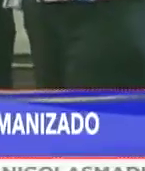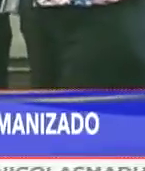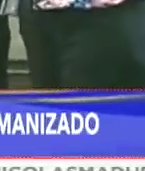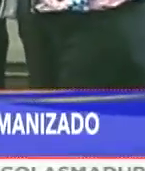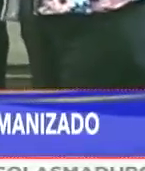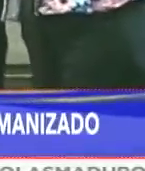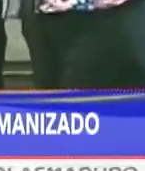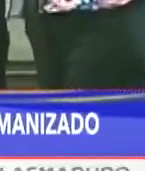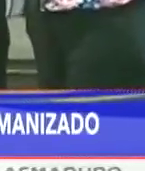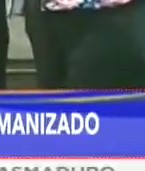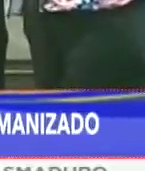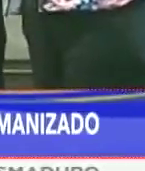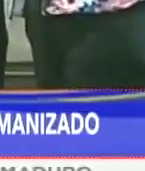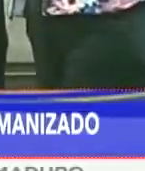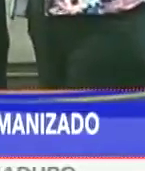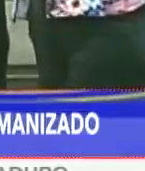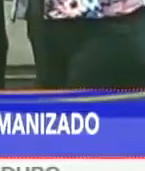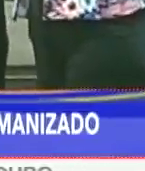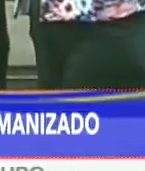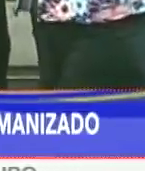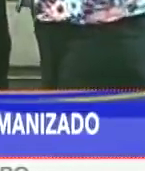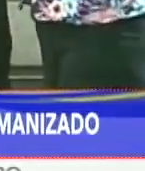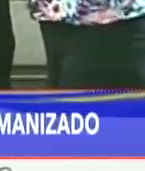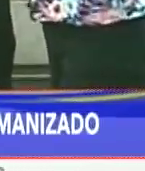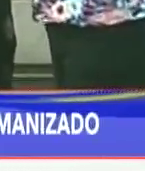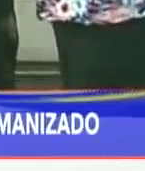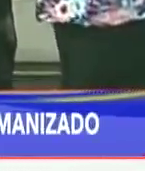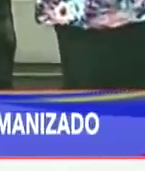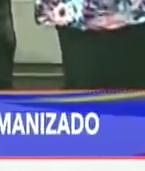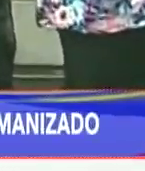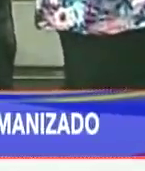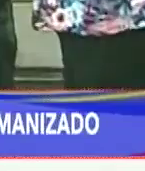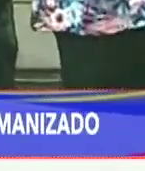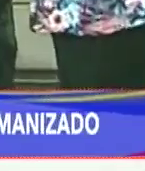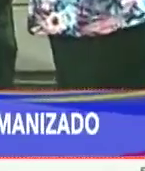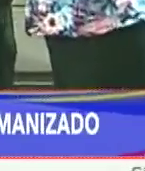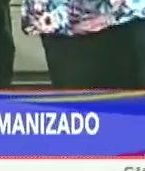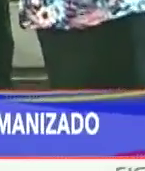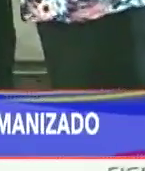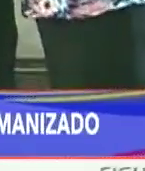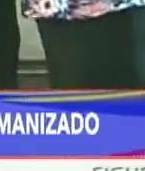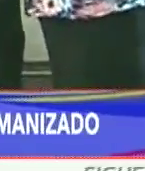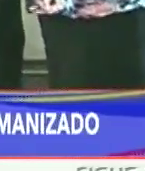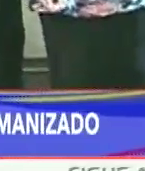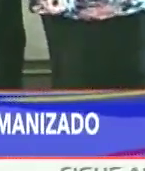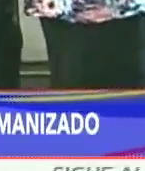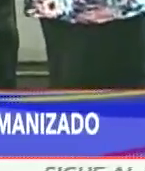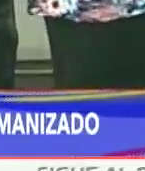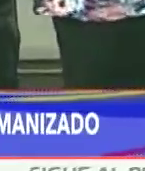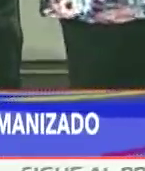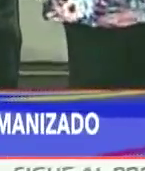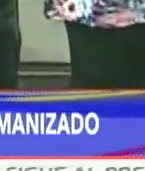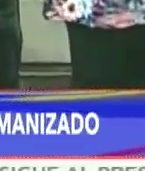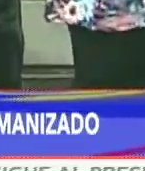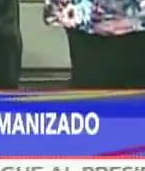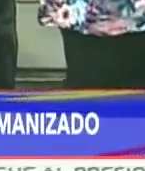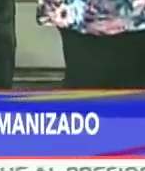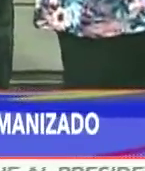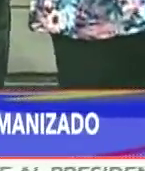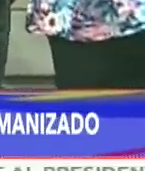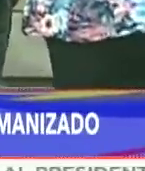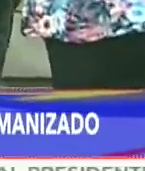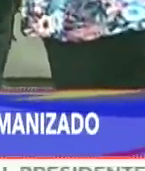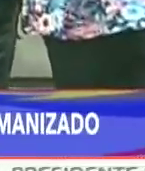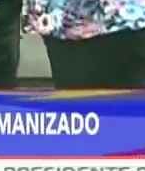como formadora, ha sido una de las mejores promotoras que hemos tenido y quisiera un poco que ella contara muy rápidamente cómo es tus círculos de